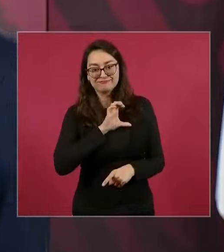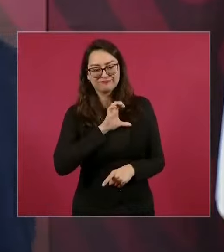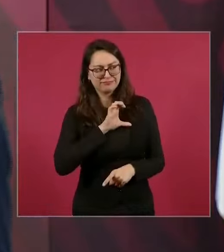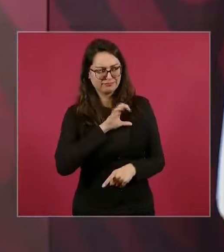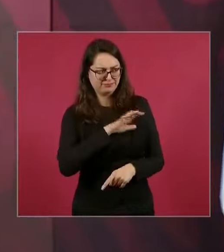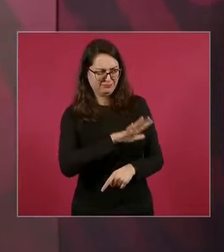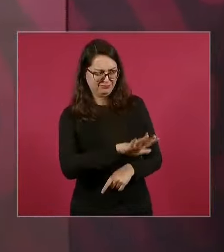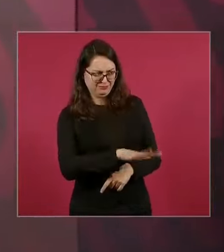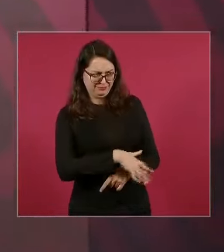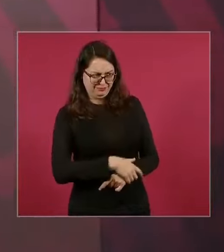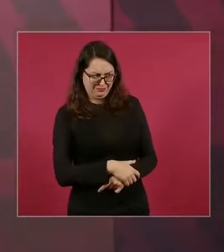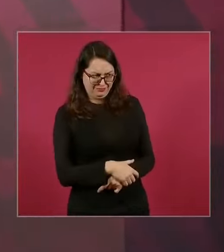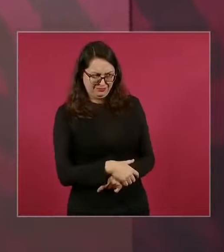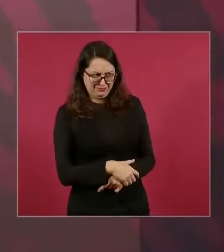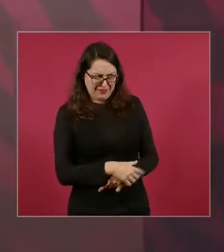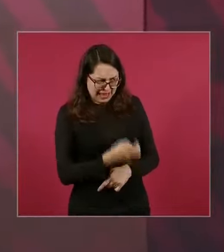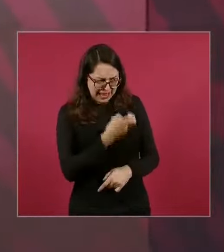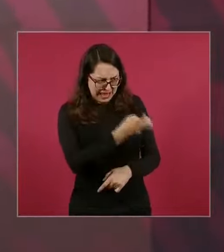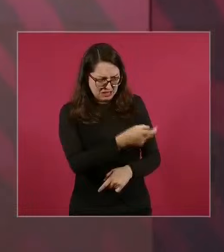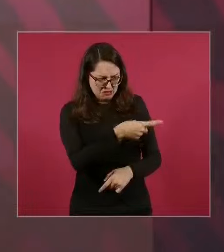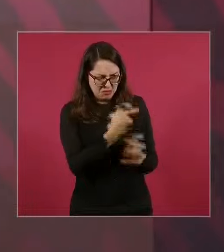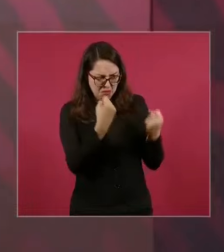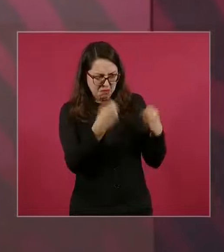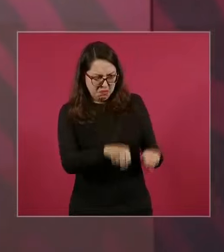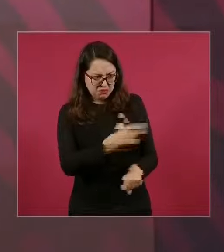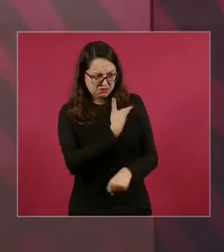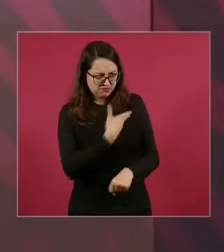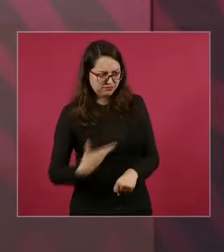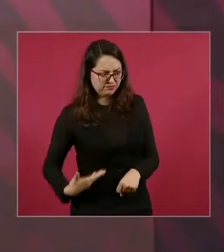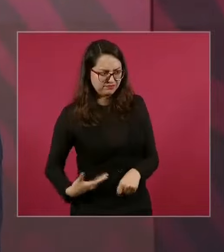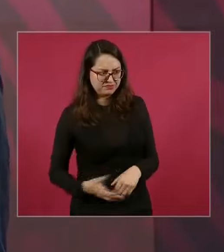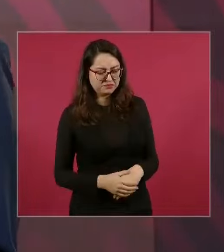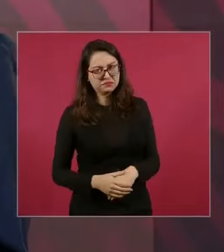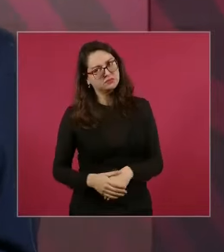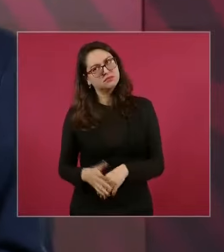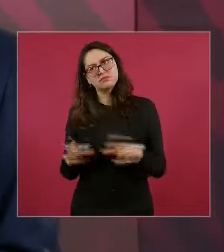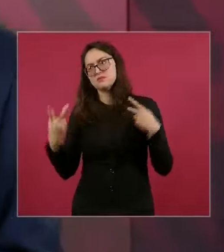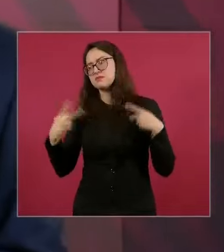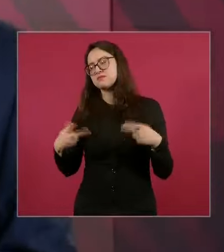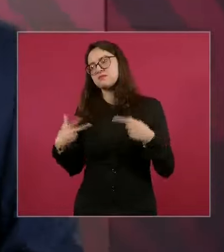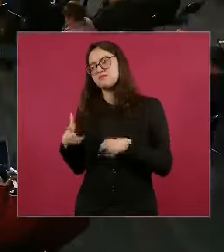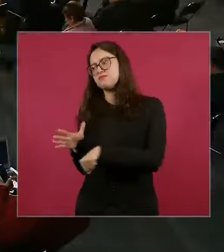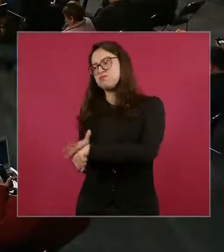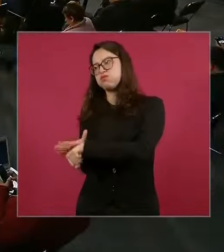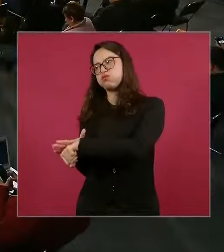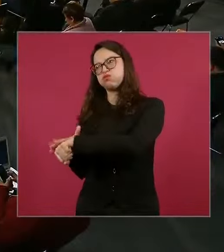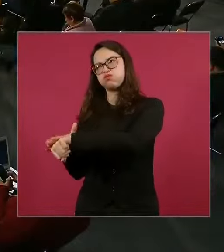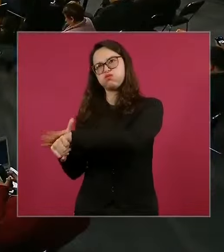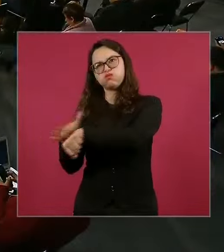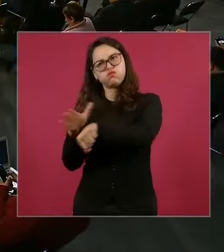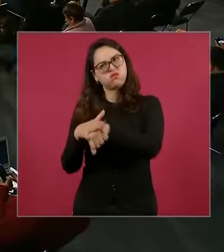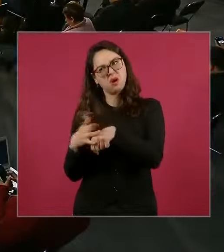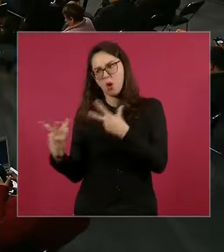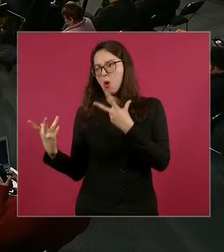al gobierno de López Obrador. Punto. Digamos que nos podemos quedar con eso. El punto importante